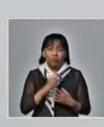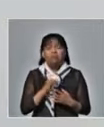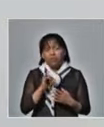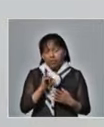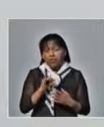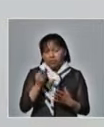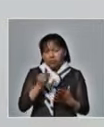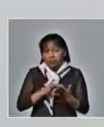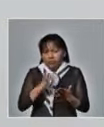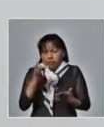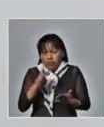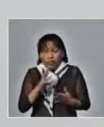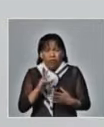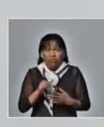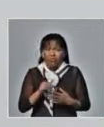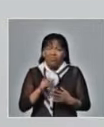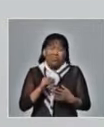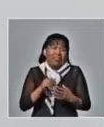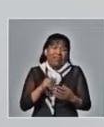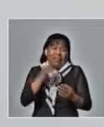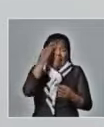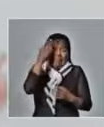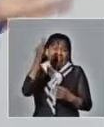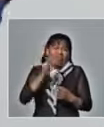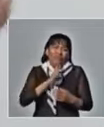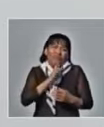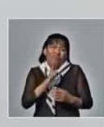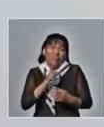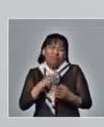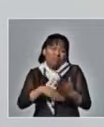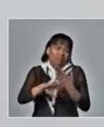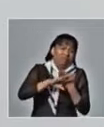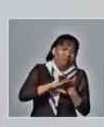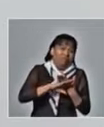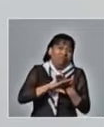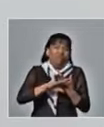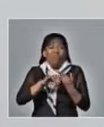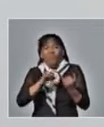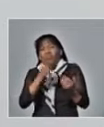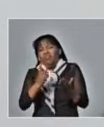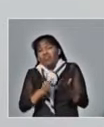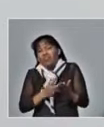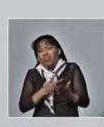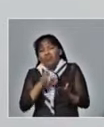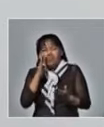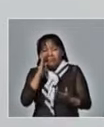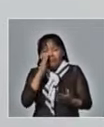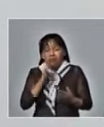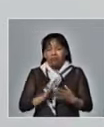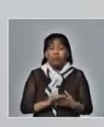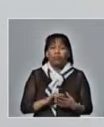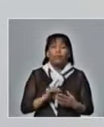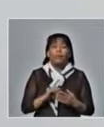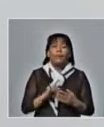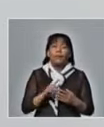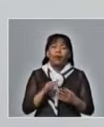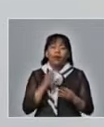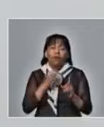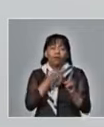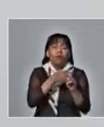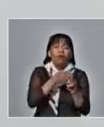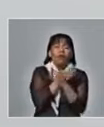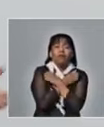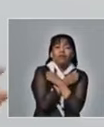supuesto, muchas gracias. No voy a desperdiciar mi tiempo contestando ataques misóginos nuevamente del candidato Barbosa. Vamos a enfocarnos a hablar de